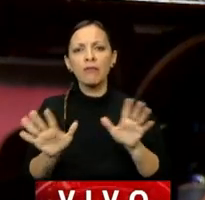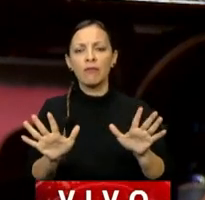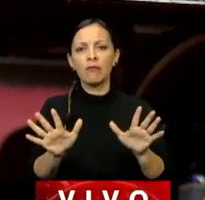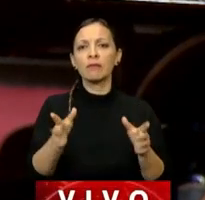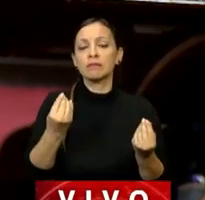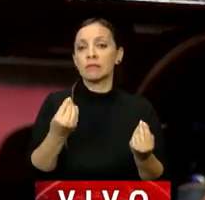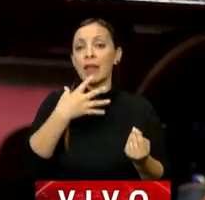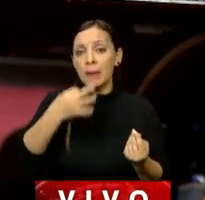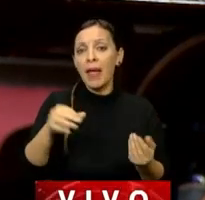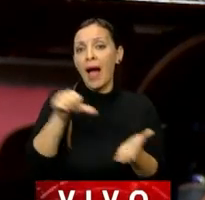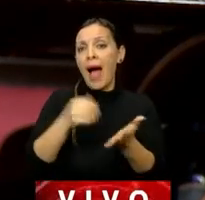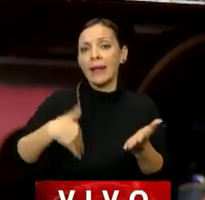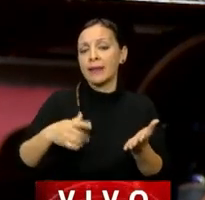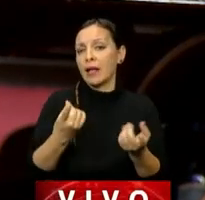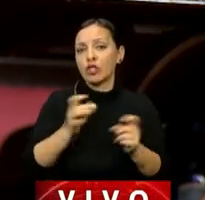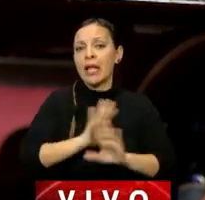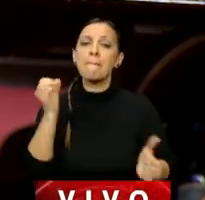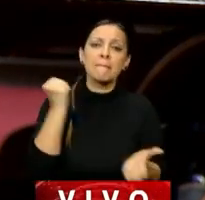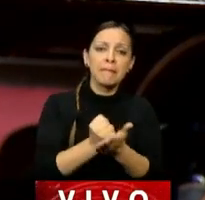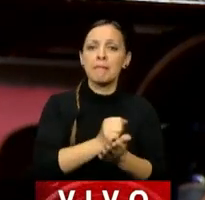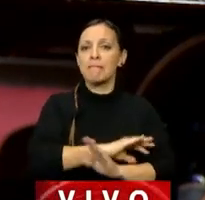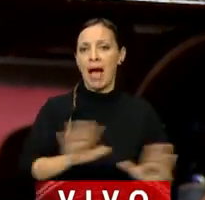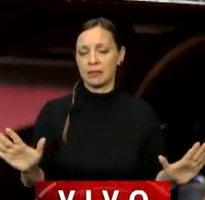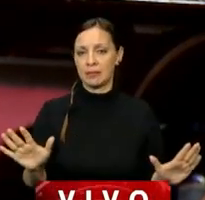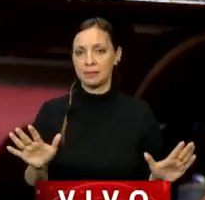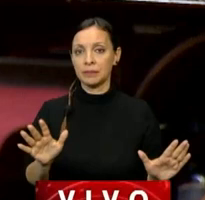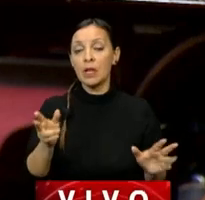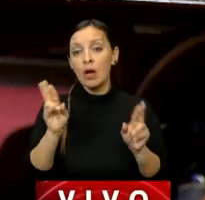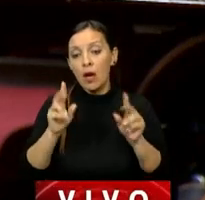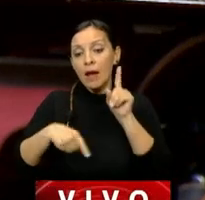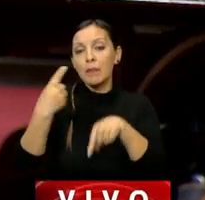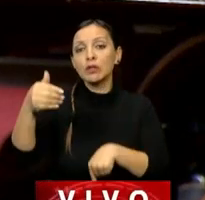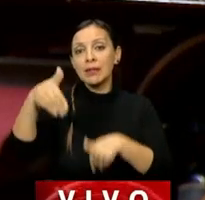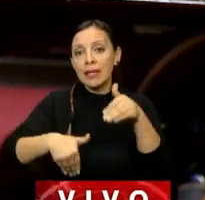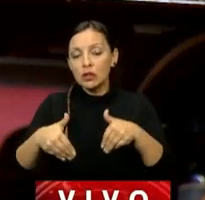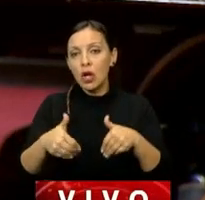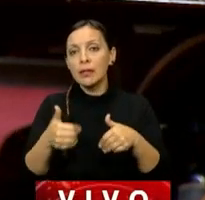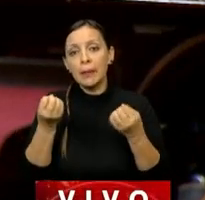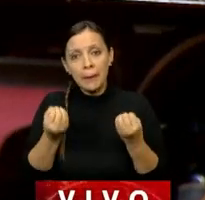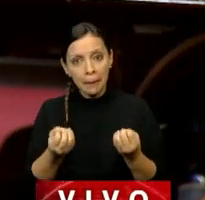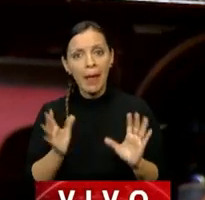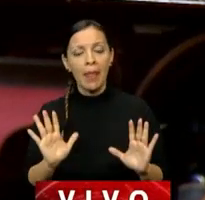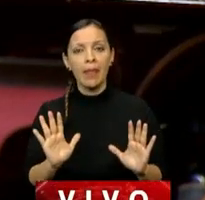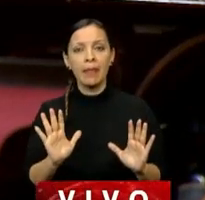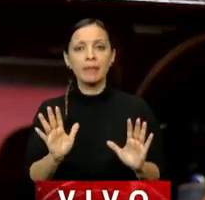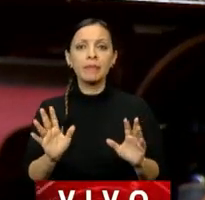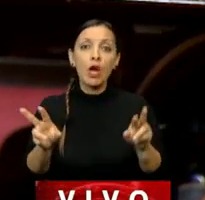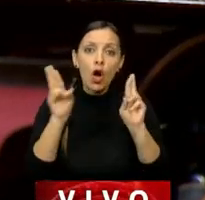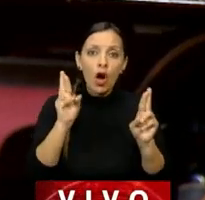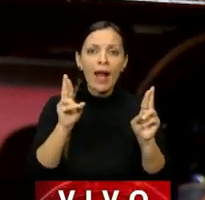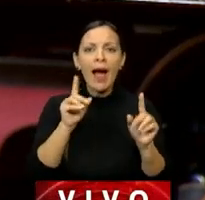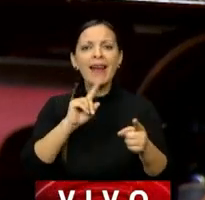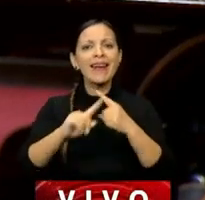no requiere más traumas espera estas elecciones el año que viene espera seguir teniendo una relación